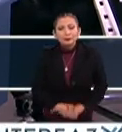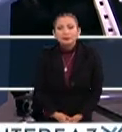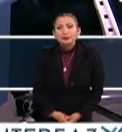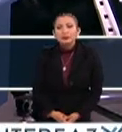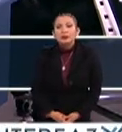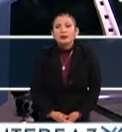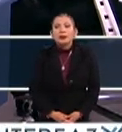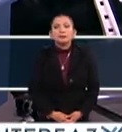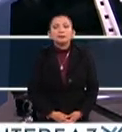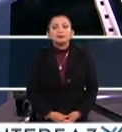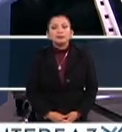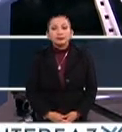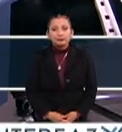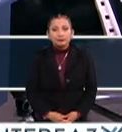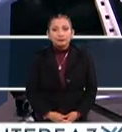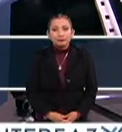alimenticio?